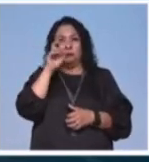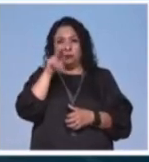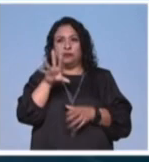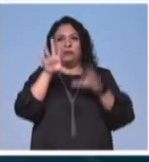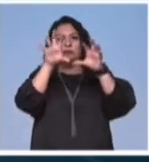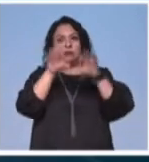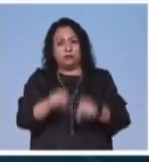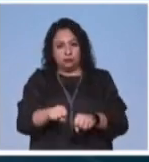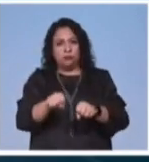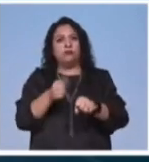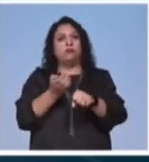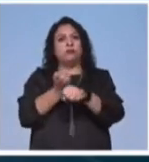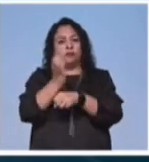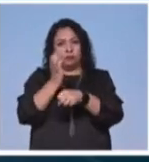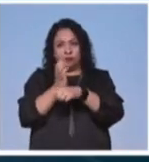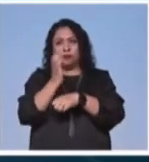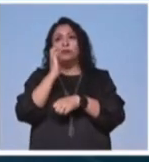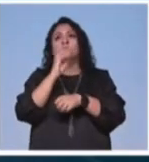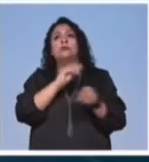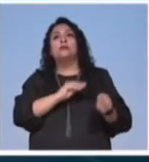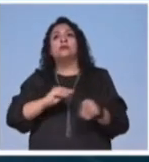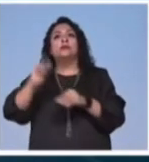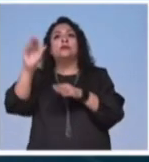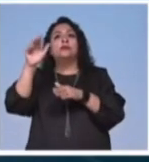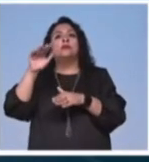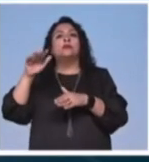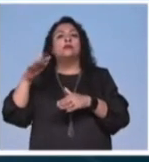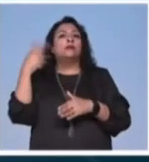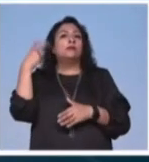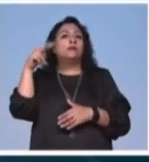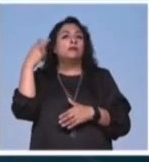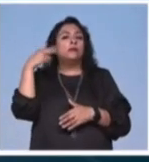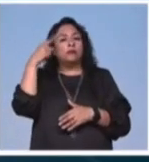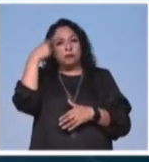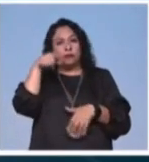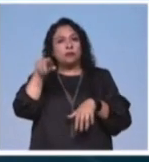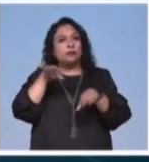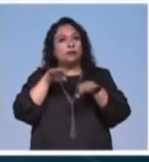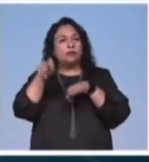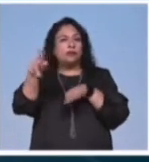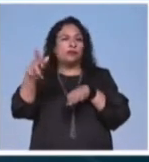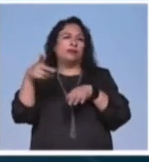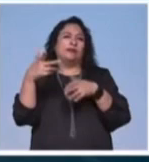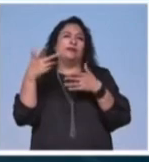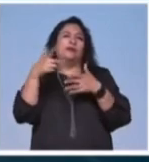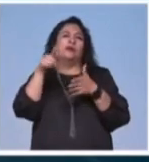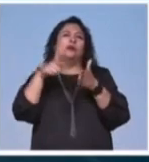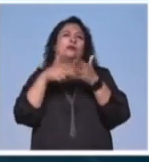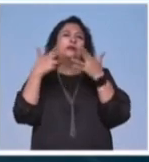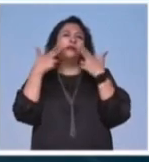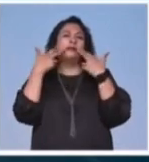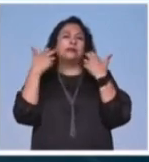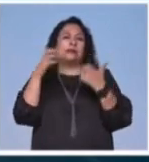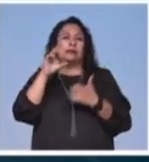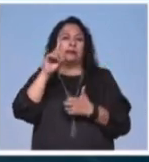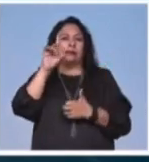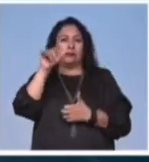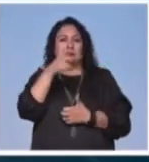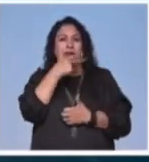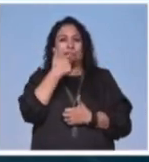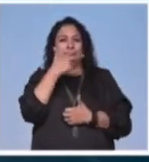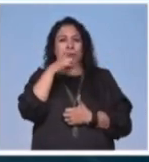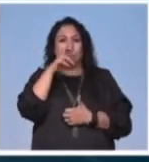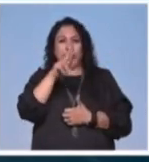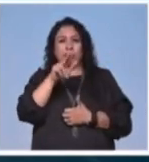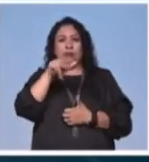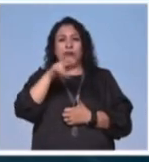fue capturado, esclavizado y enviado a las costas de Veracruz para trabajar en una finca de Córdoba. Gaspar Yanga